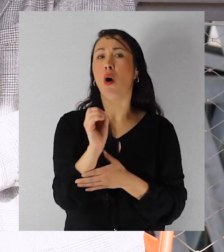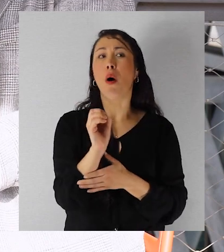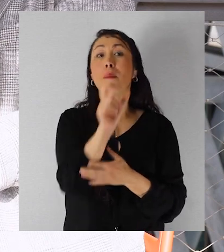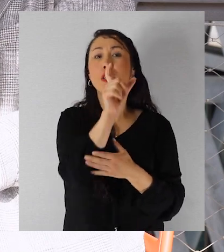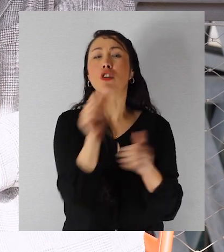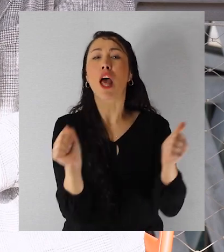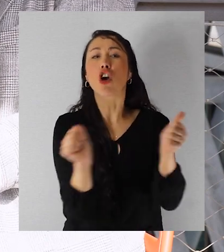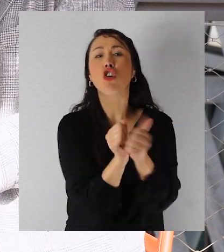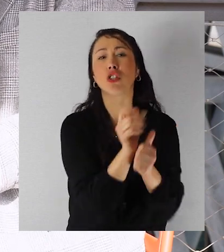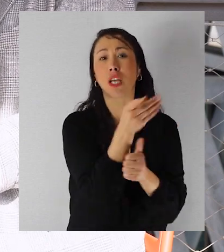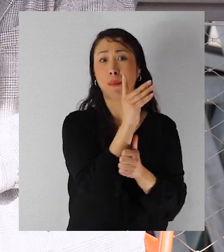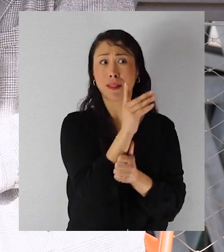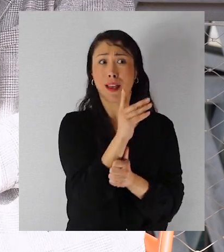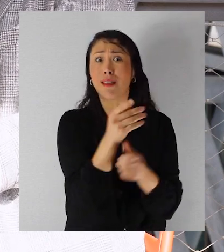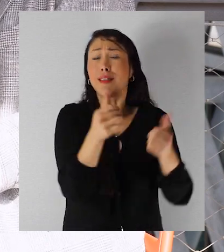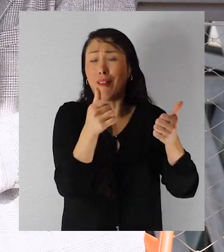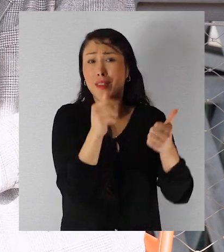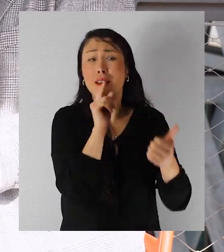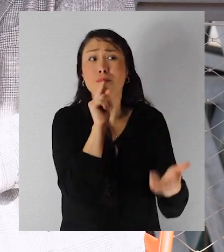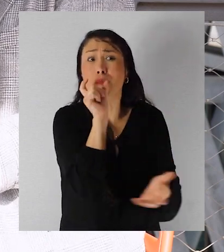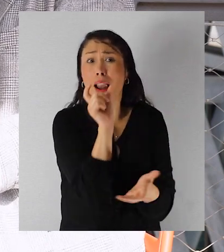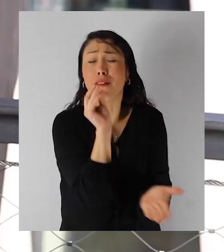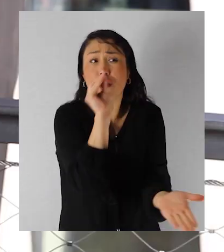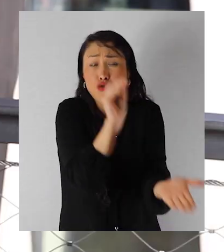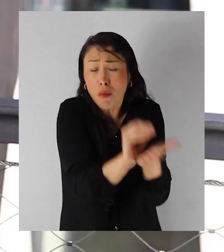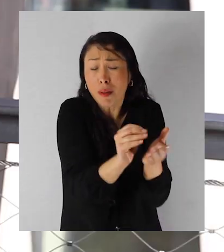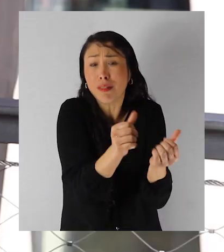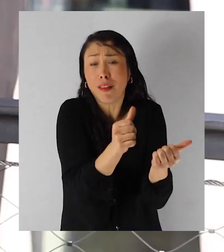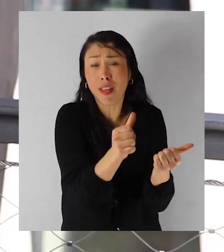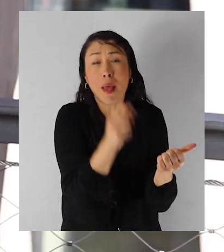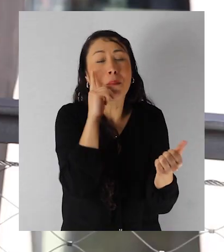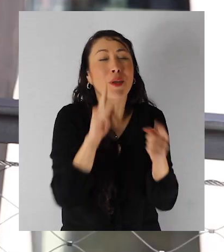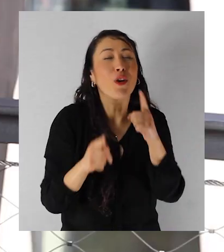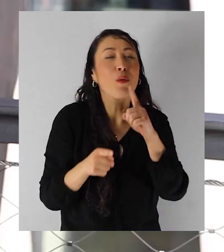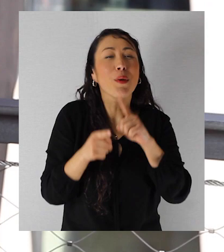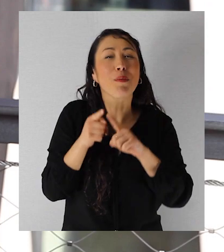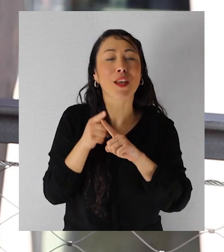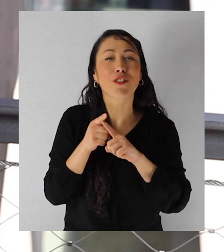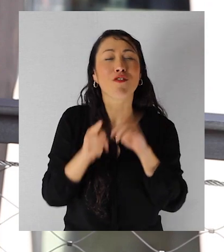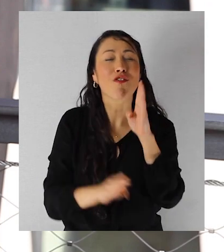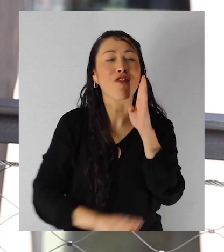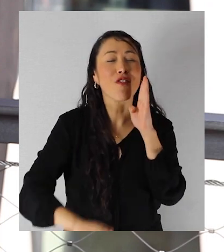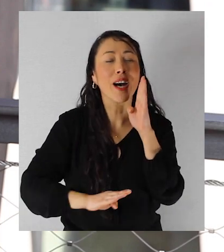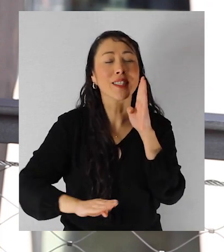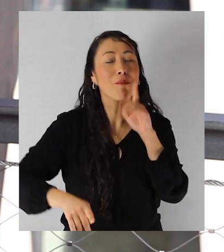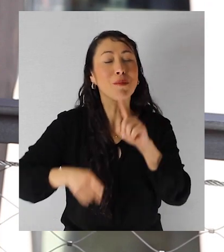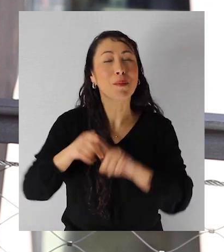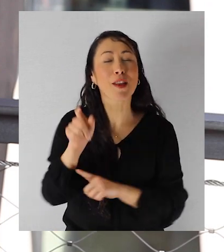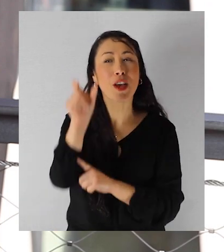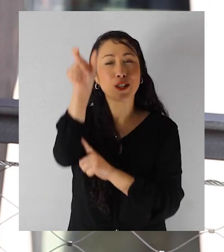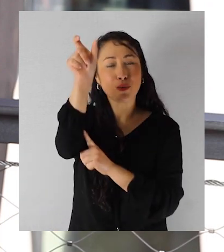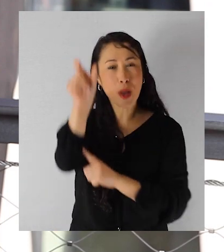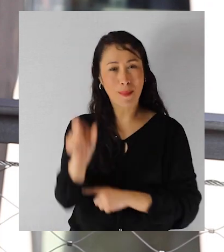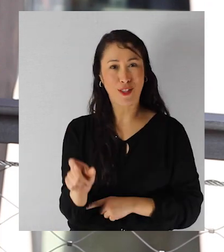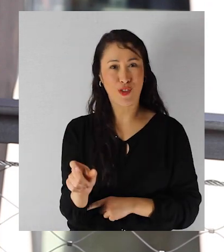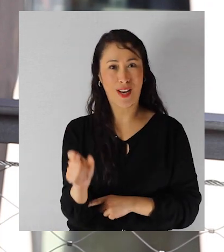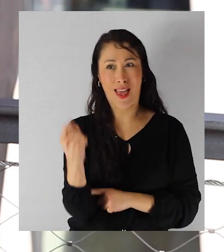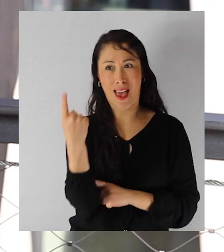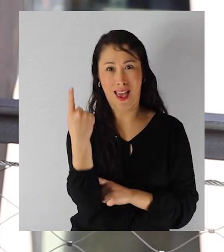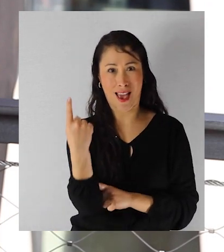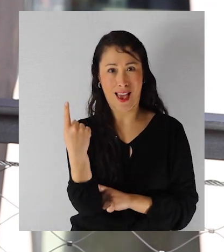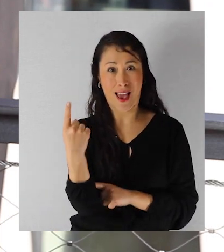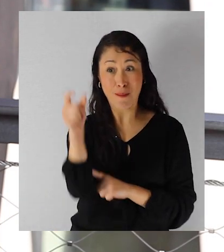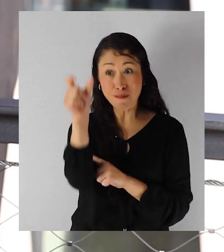situación de discapacidad y también sigue siendo social y jurídicamente correcto. Pero son personas. La gracia de esos términos es que primero es una